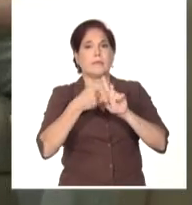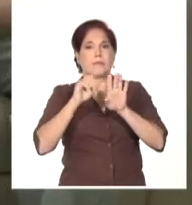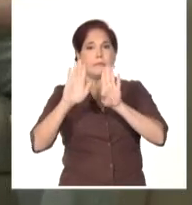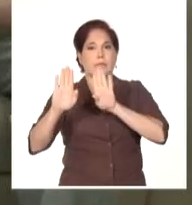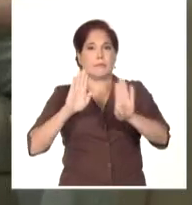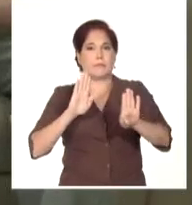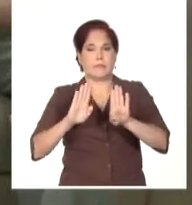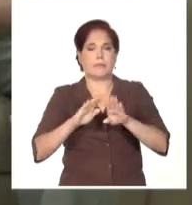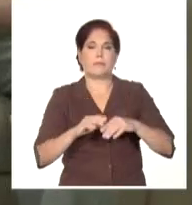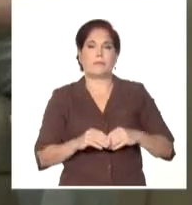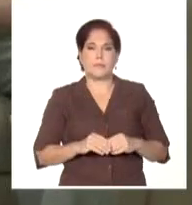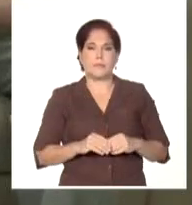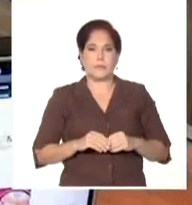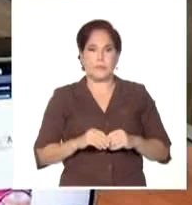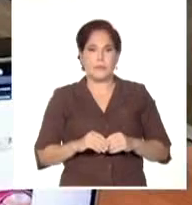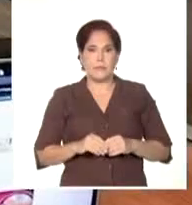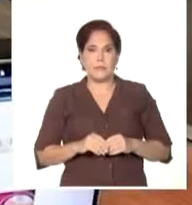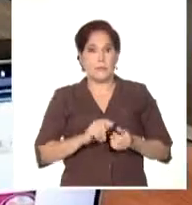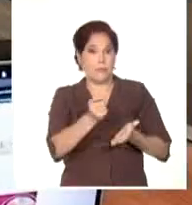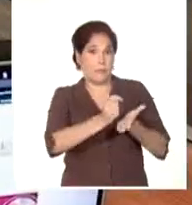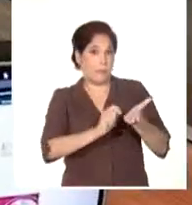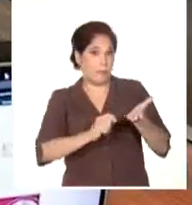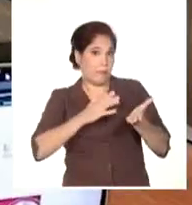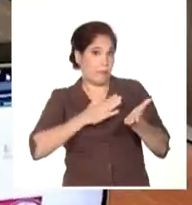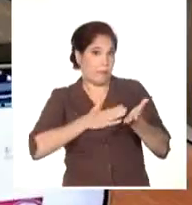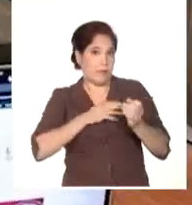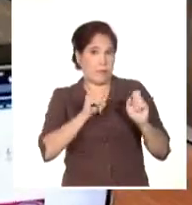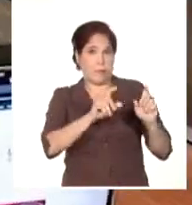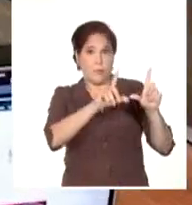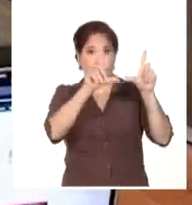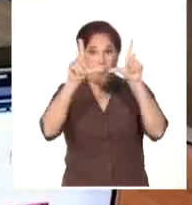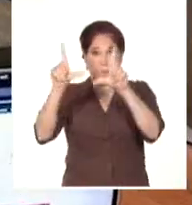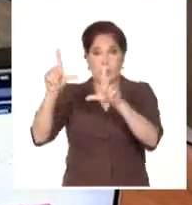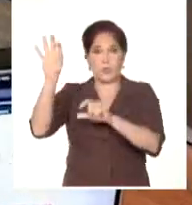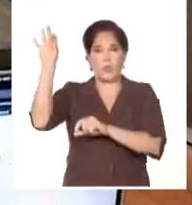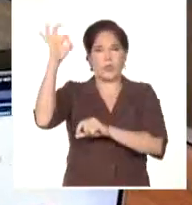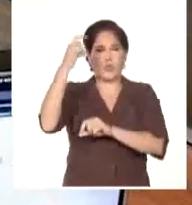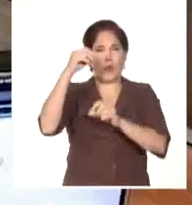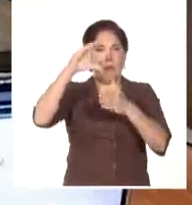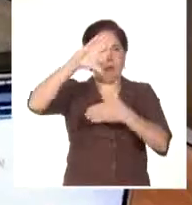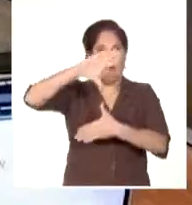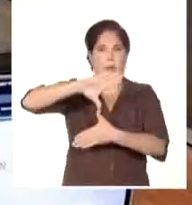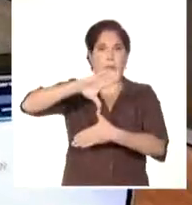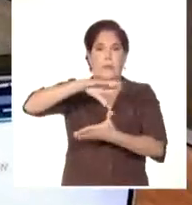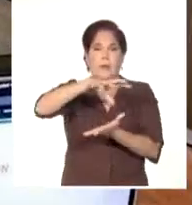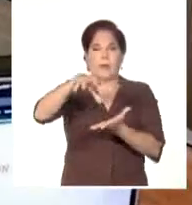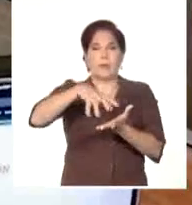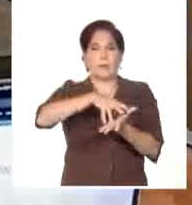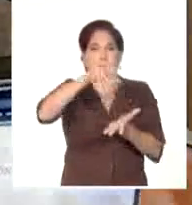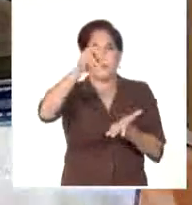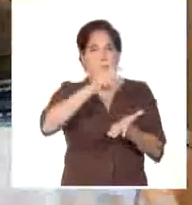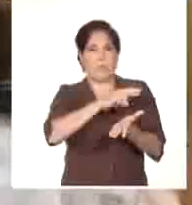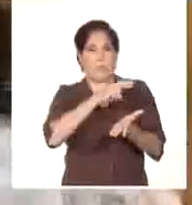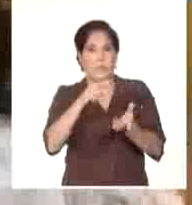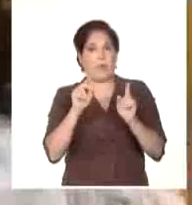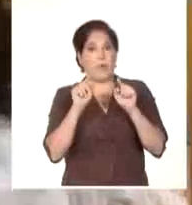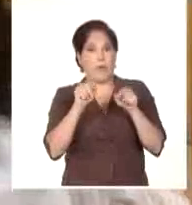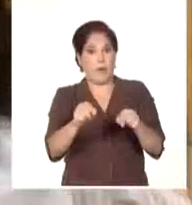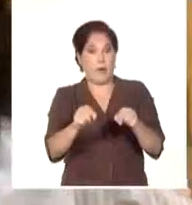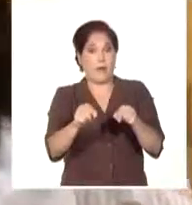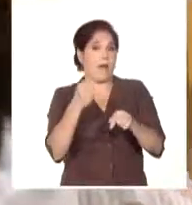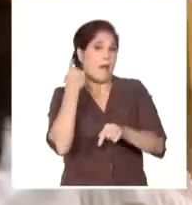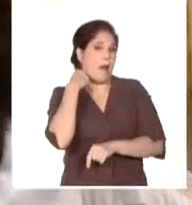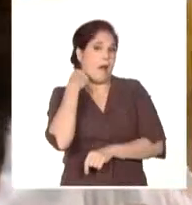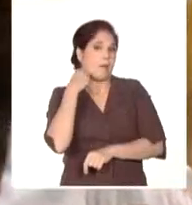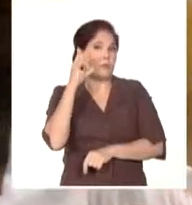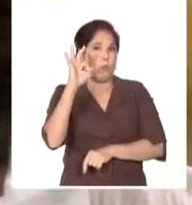este Mundo. El autor de piezas como el vitral Sol de América, ubicado en el Palacio de la Revolución, tiene 86